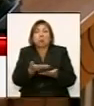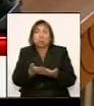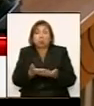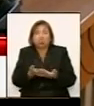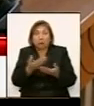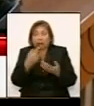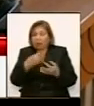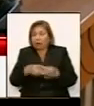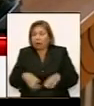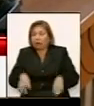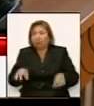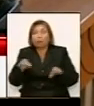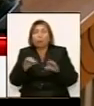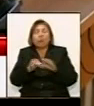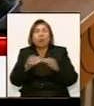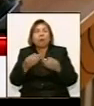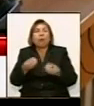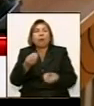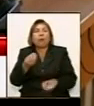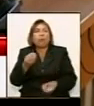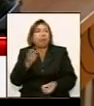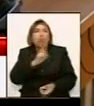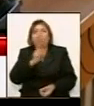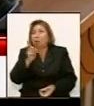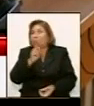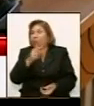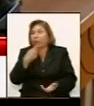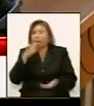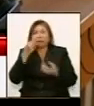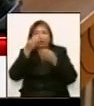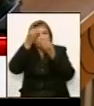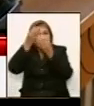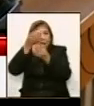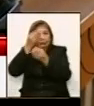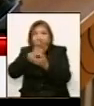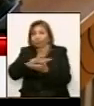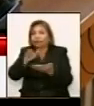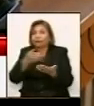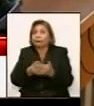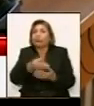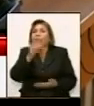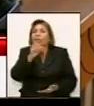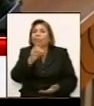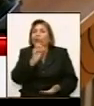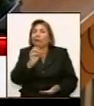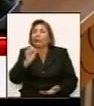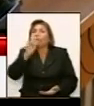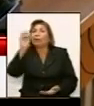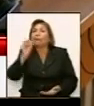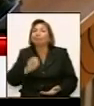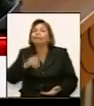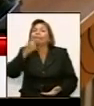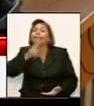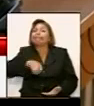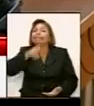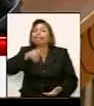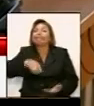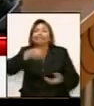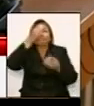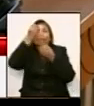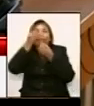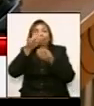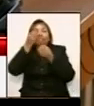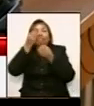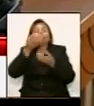es algo muy importante porque no se está informando al 100% a la ciudadanía que necesita tener esa información